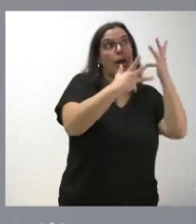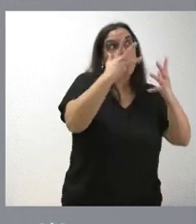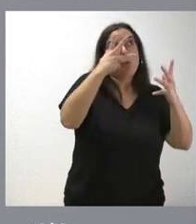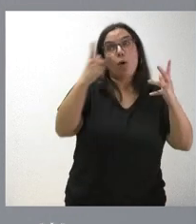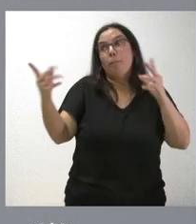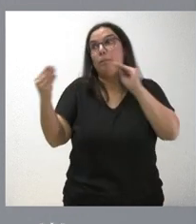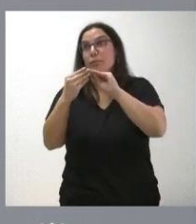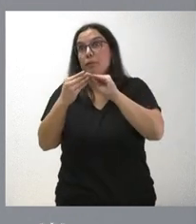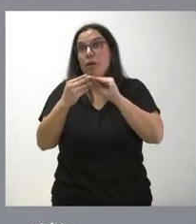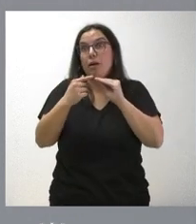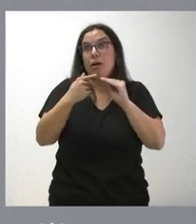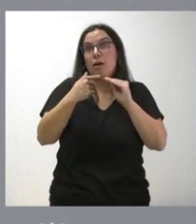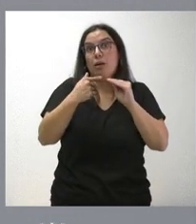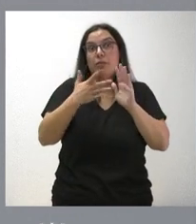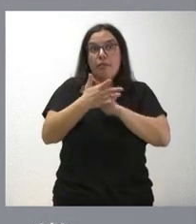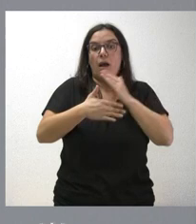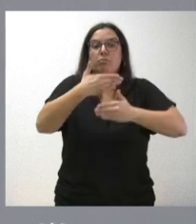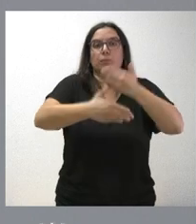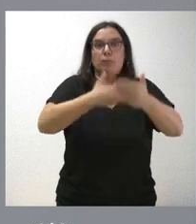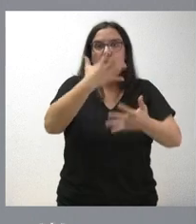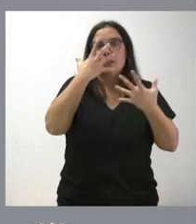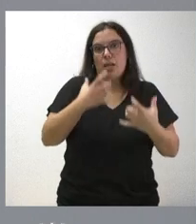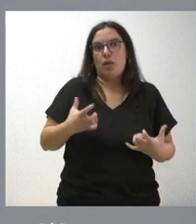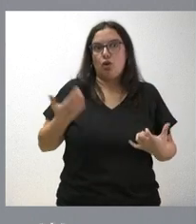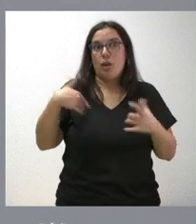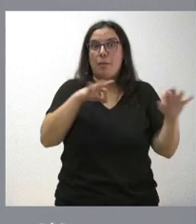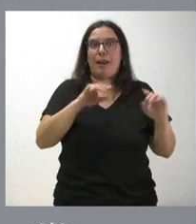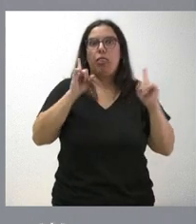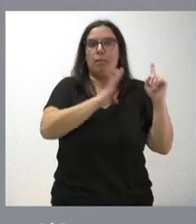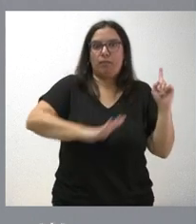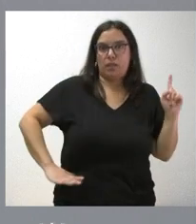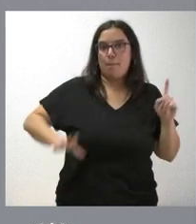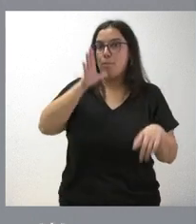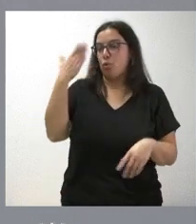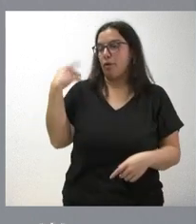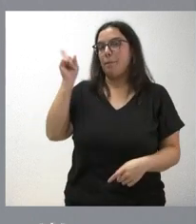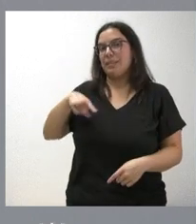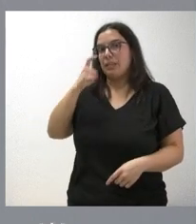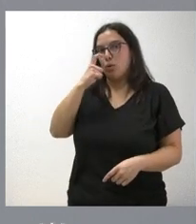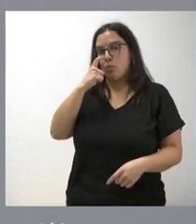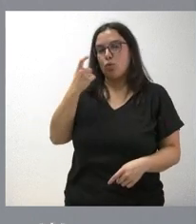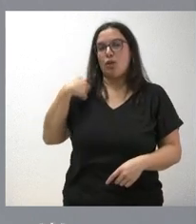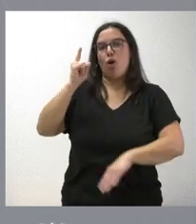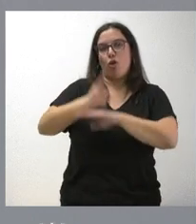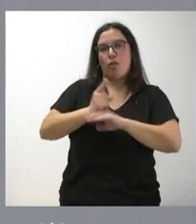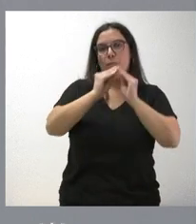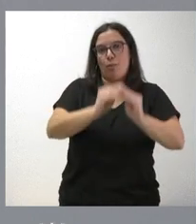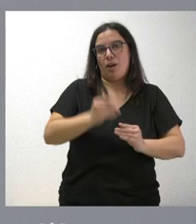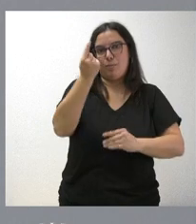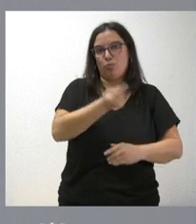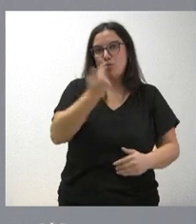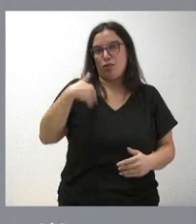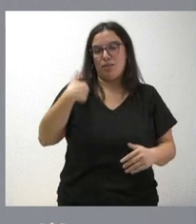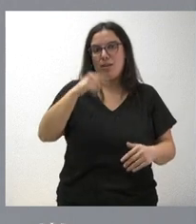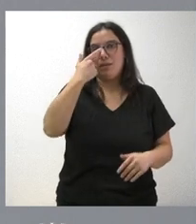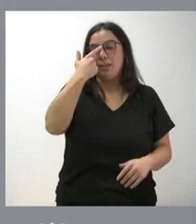podamos decir que hemos trabajado seriamente todo este tiempo que amos trabajando desde que el mes de junio se publicó la orden de lación del presupuesto de Castilla de León